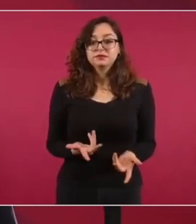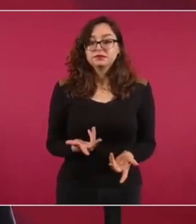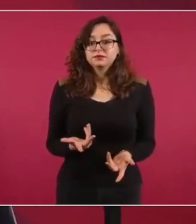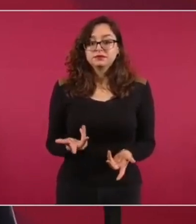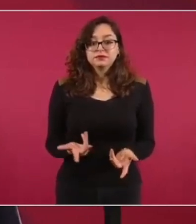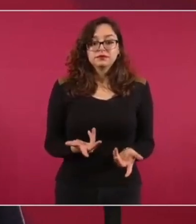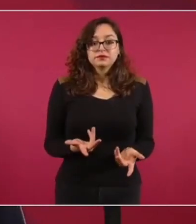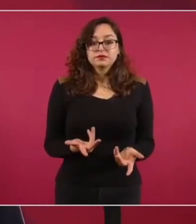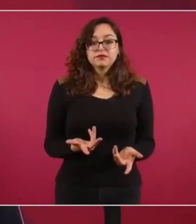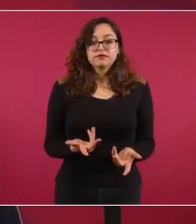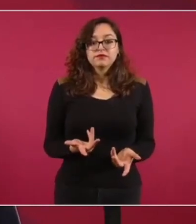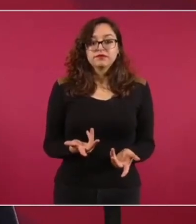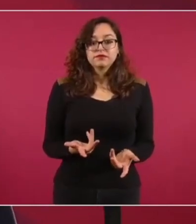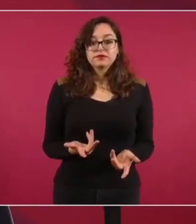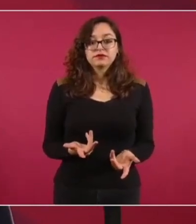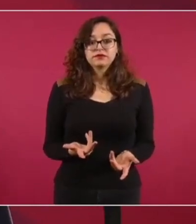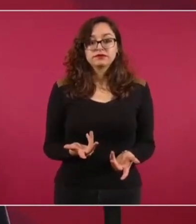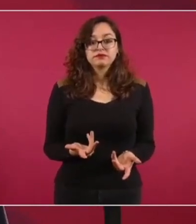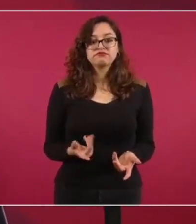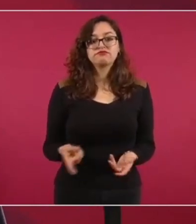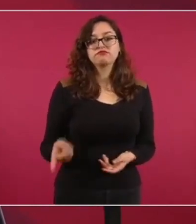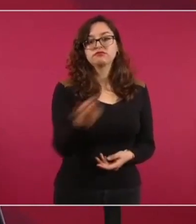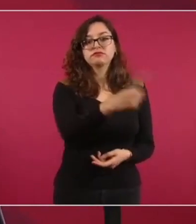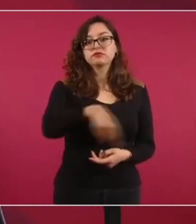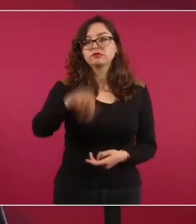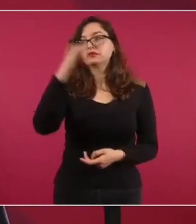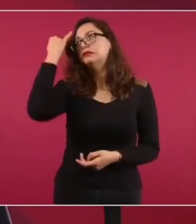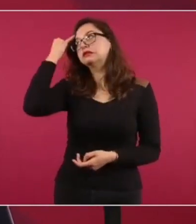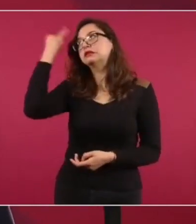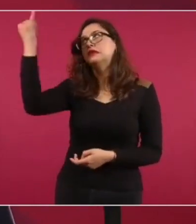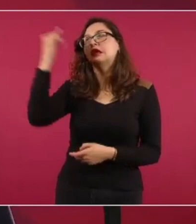una sala de arte